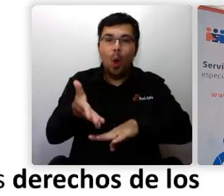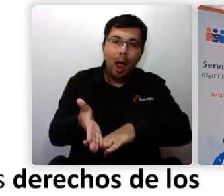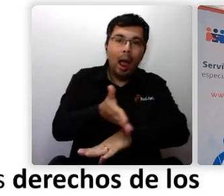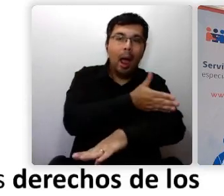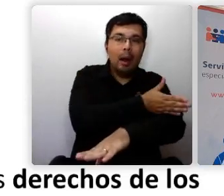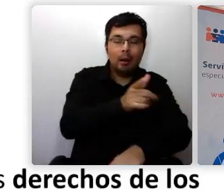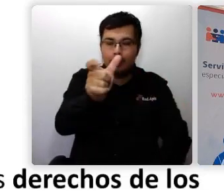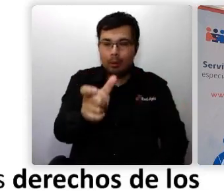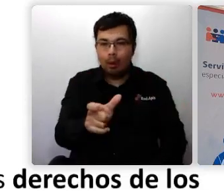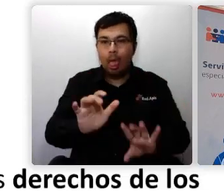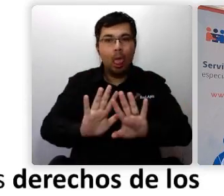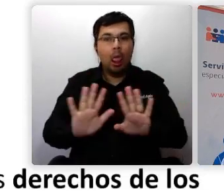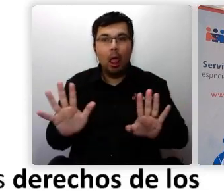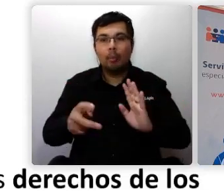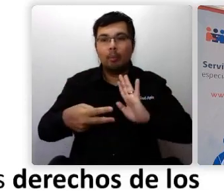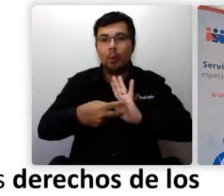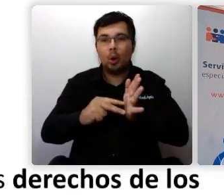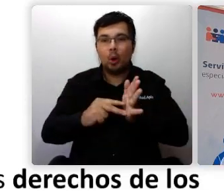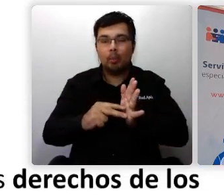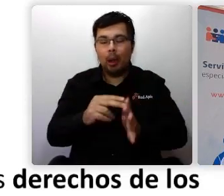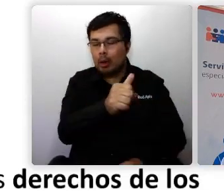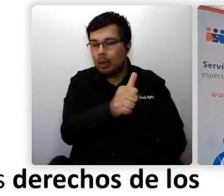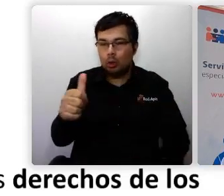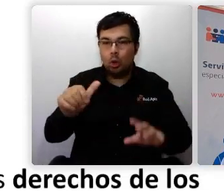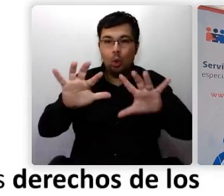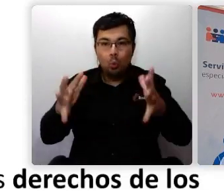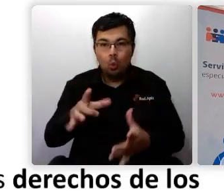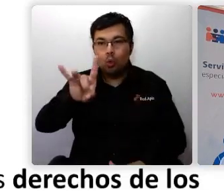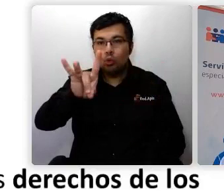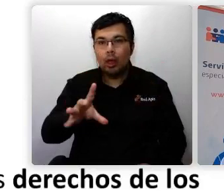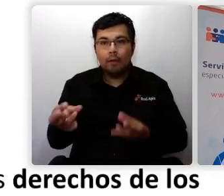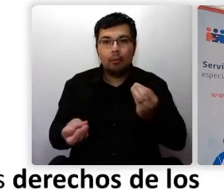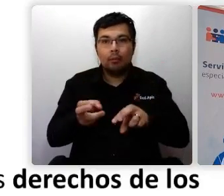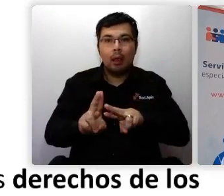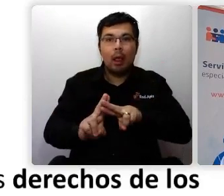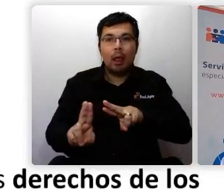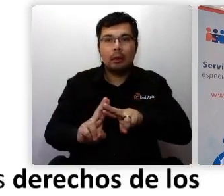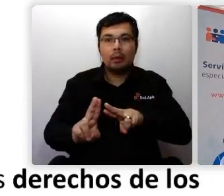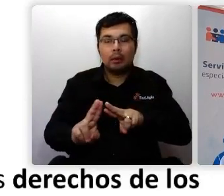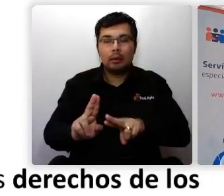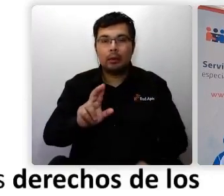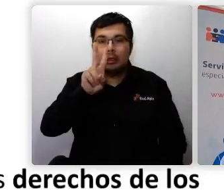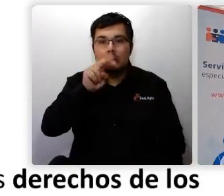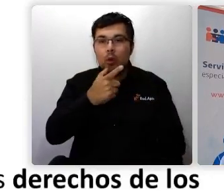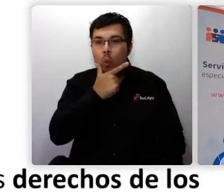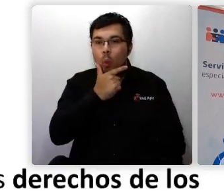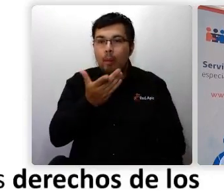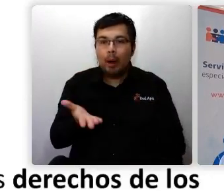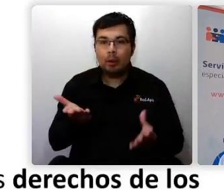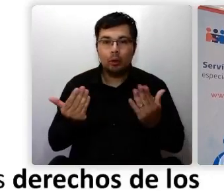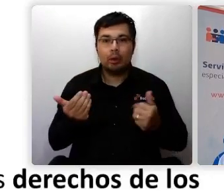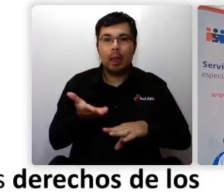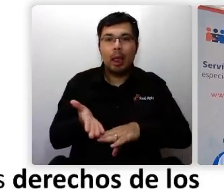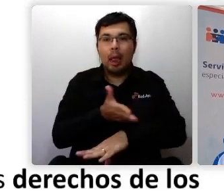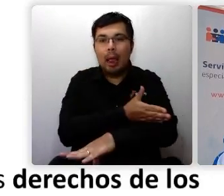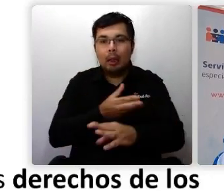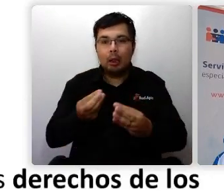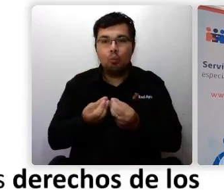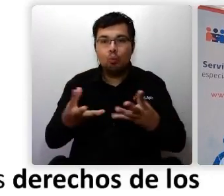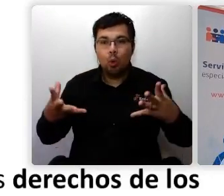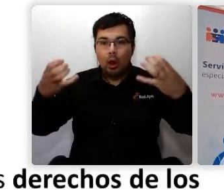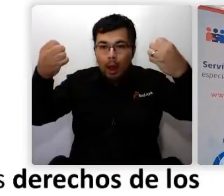tuviera problemas y que todo el mundo supiera qué hacer, no tuviera dudas. Y para eso se requiere mucha educación. Nosotros estamos conscientes que